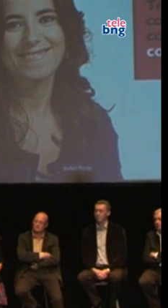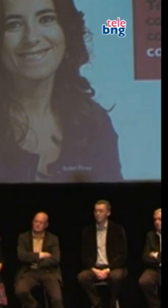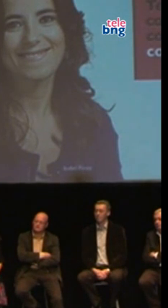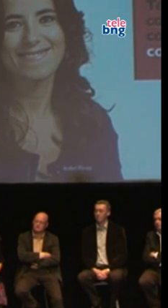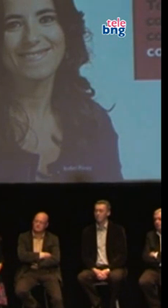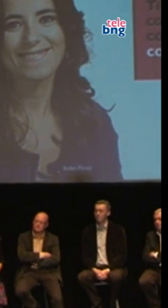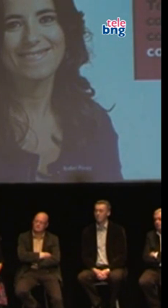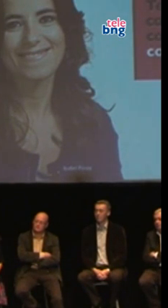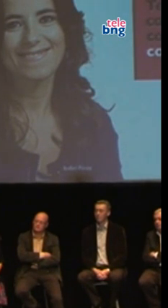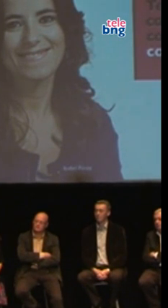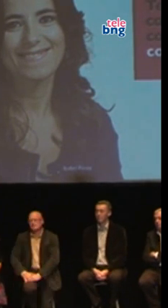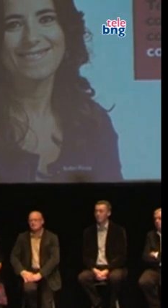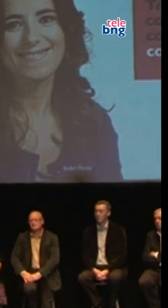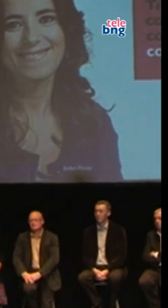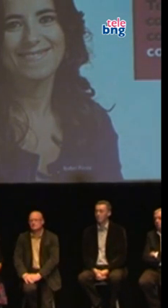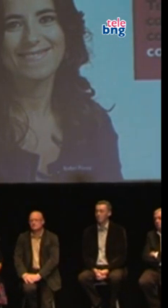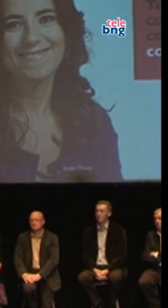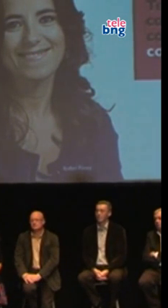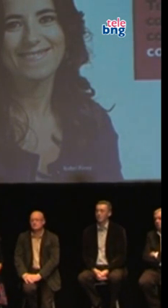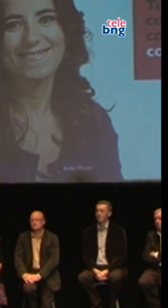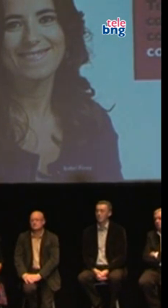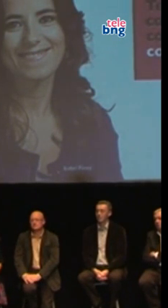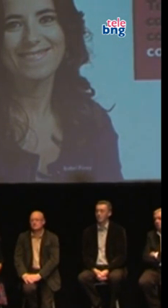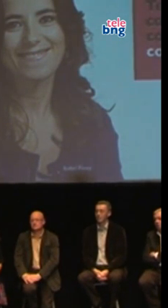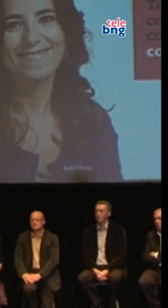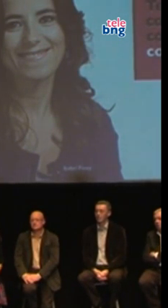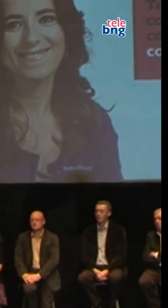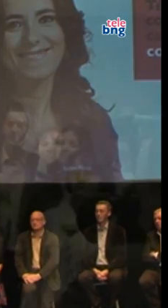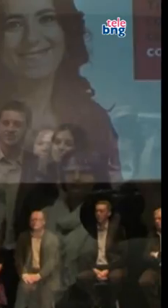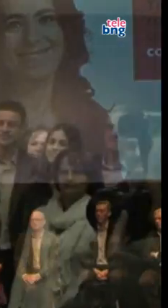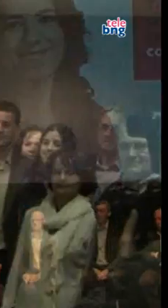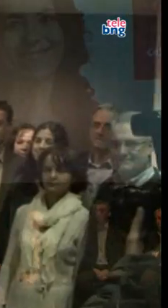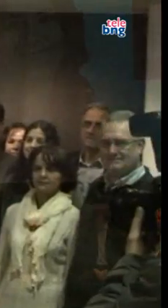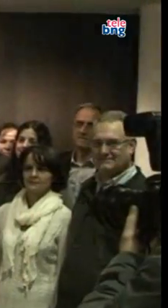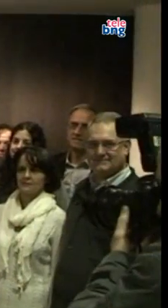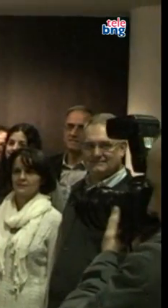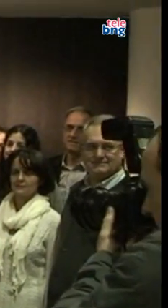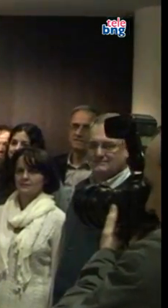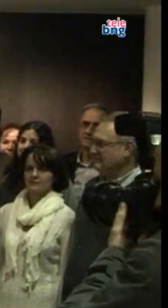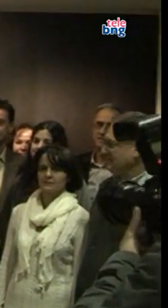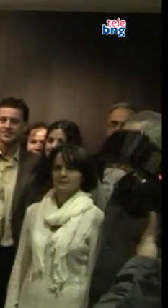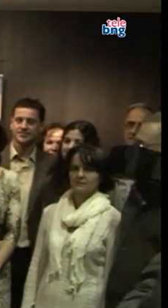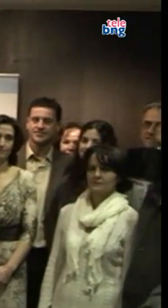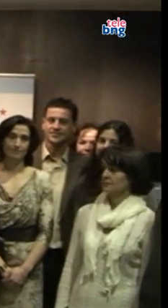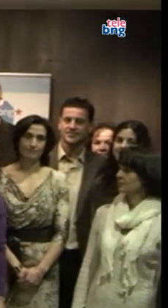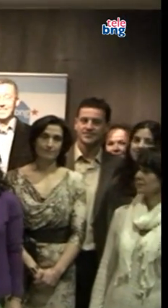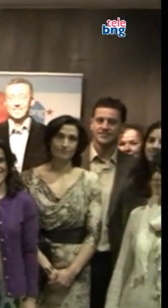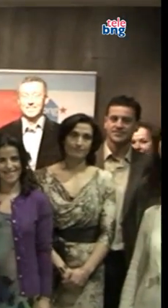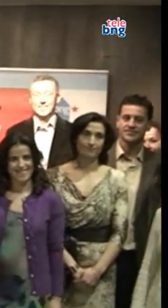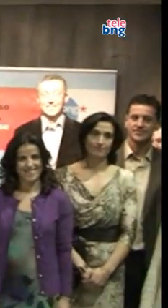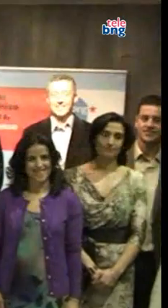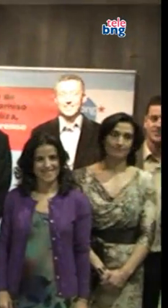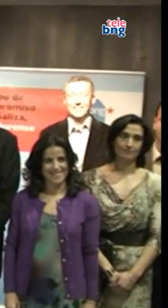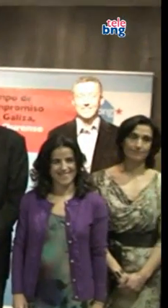Traballo e compromiso. Meus e de toda a candidatura que hoxe vos presentamos.